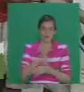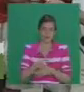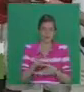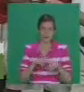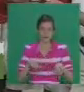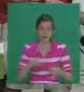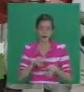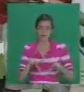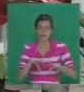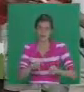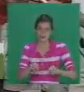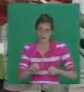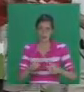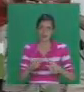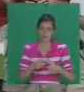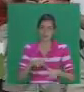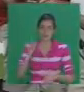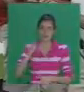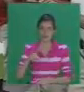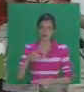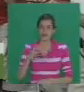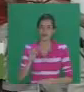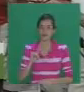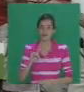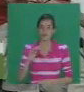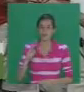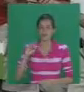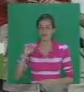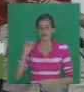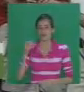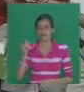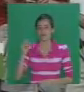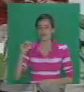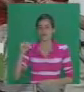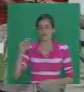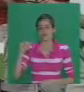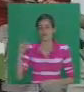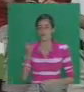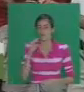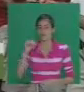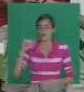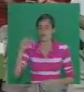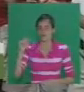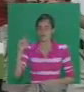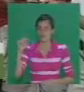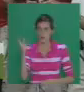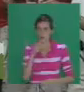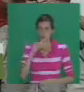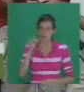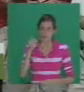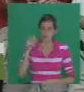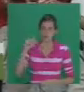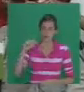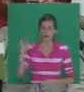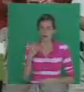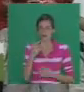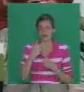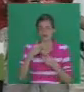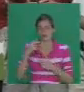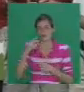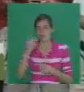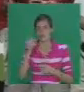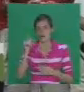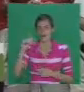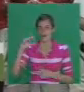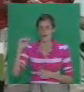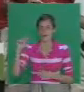este punto más cerca, también estamos en Bejuma, Morón, está Juan José Mora, está el punto en Guacara y en